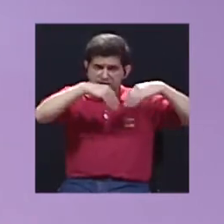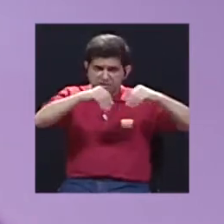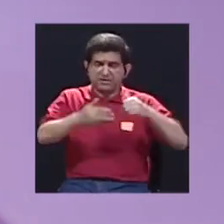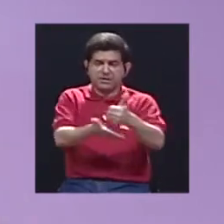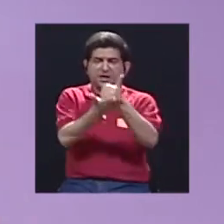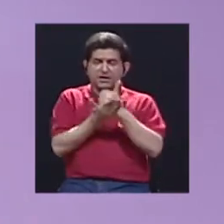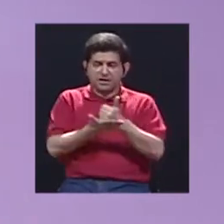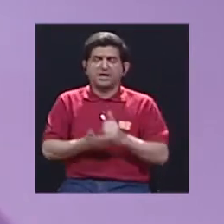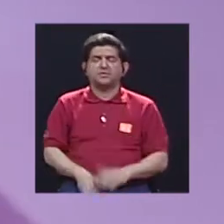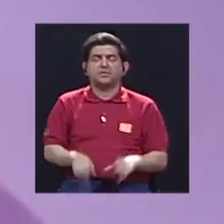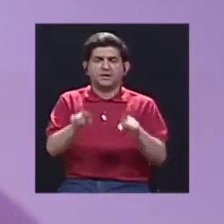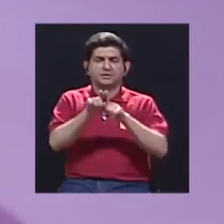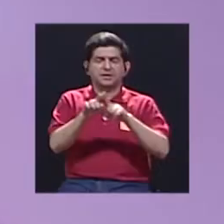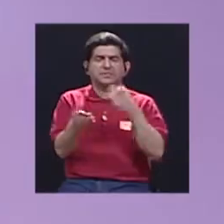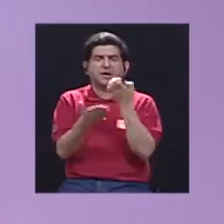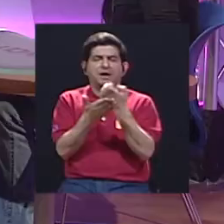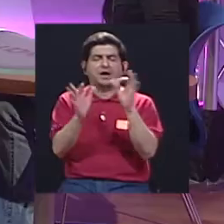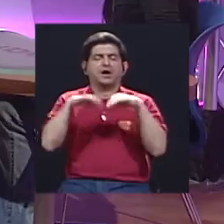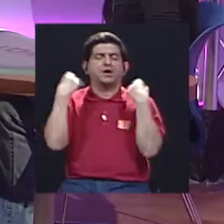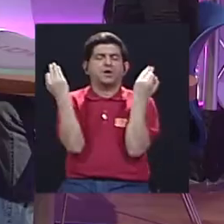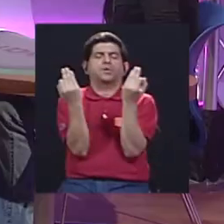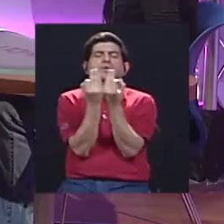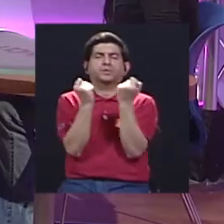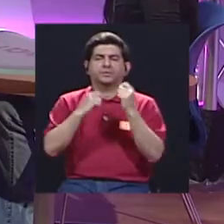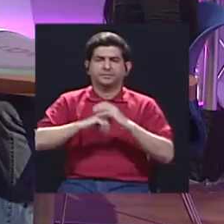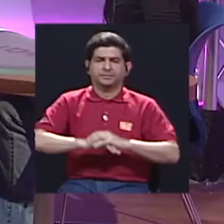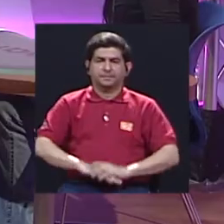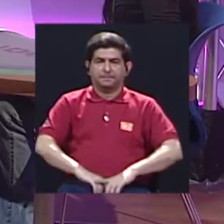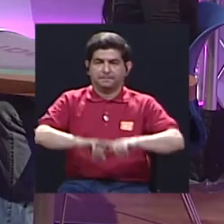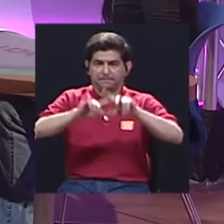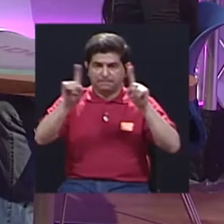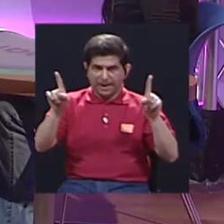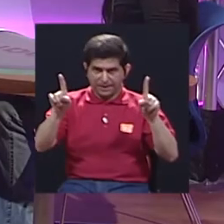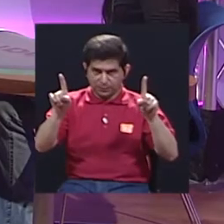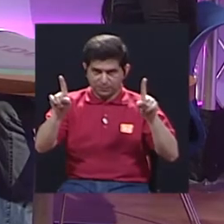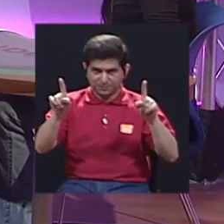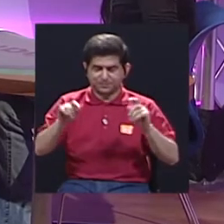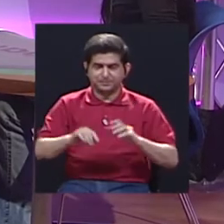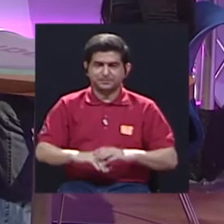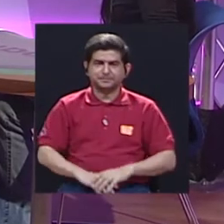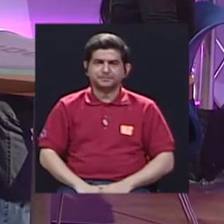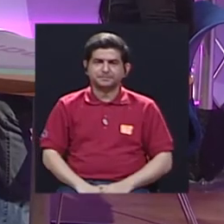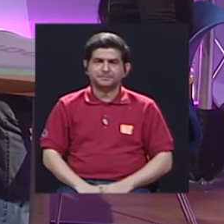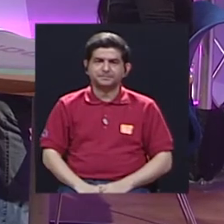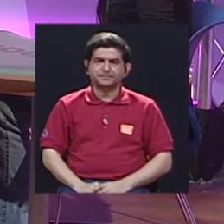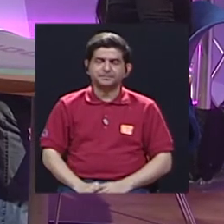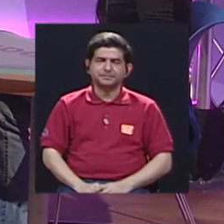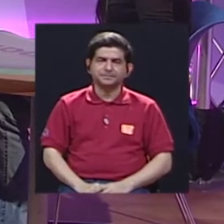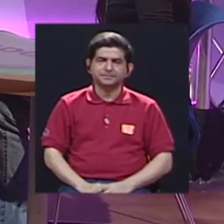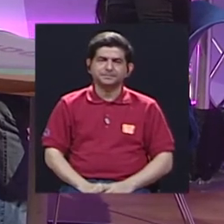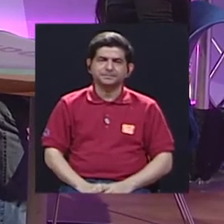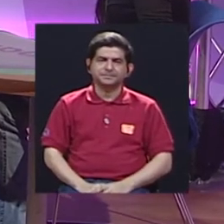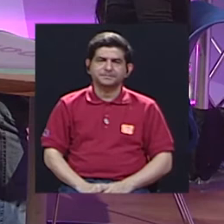ayudar coadyuvar en su economía familiar, digamos. Pero sobre todo,